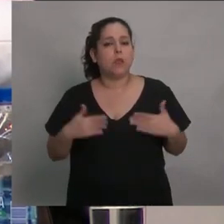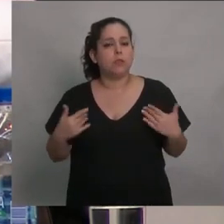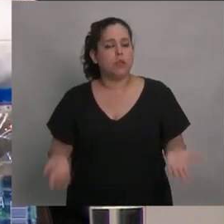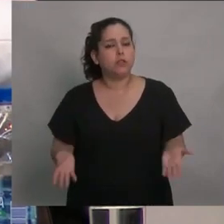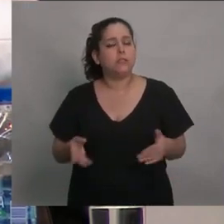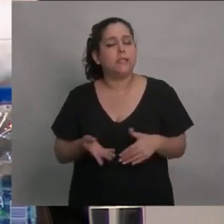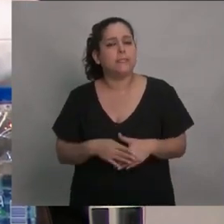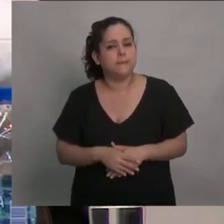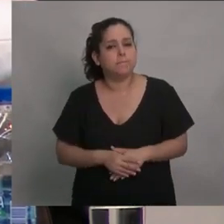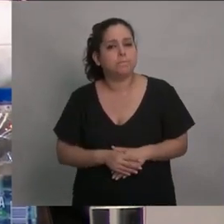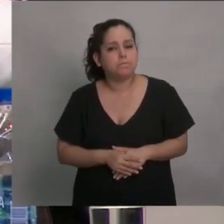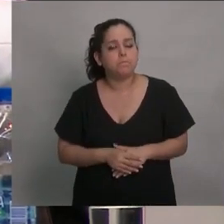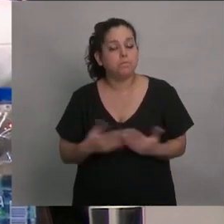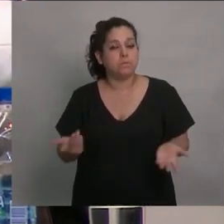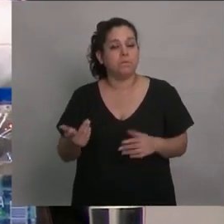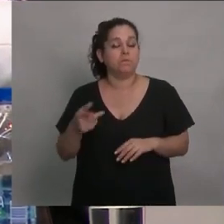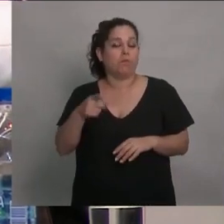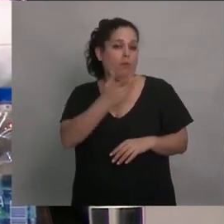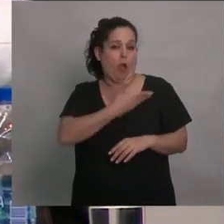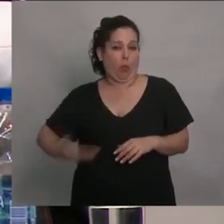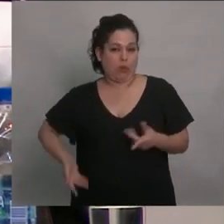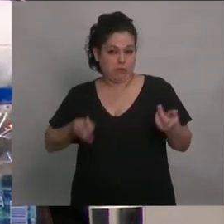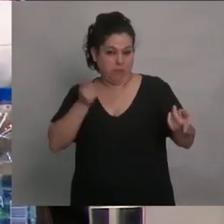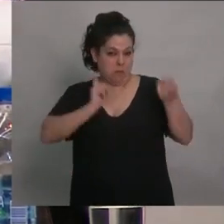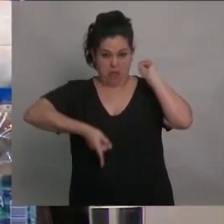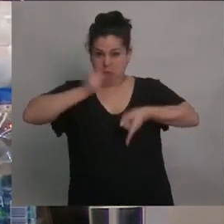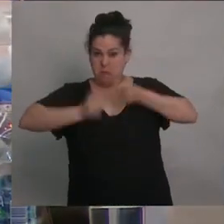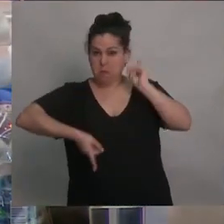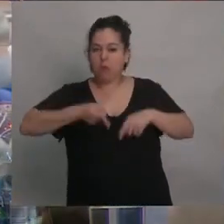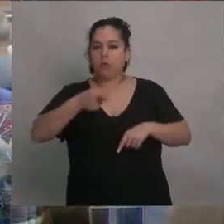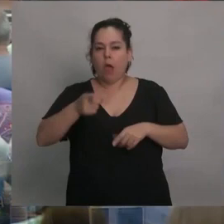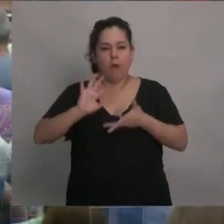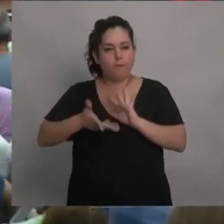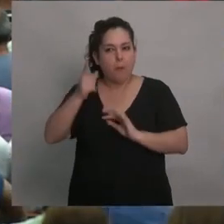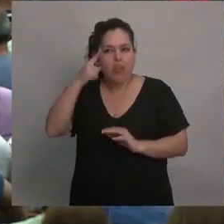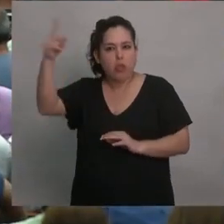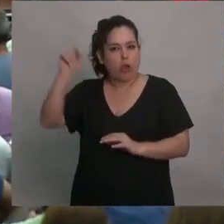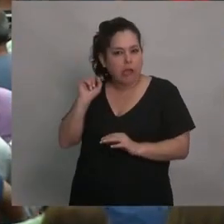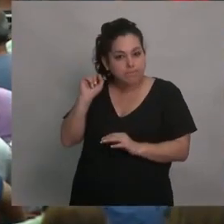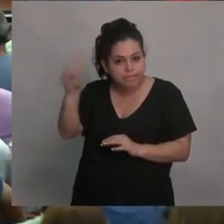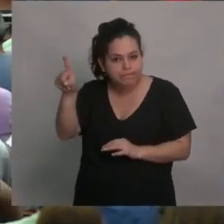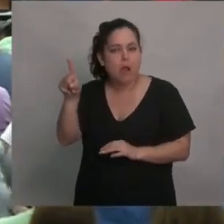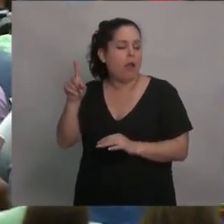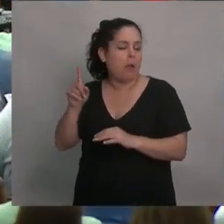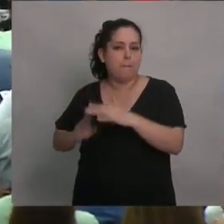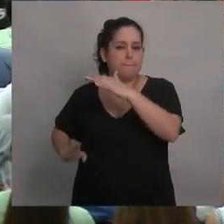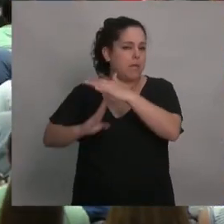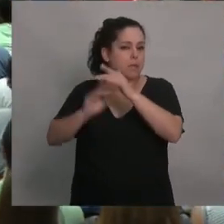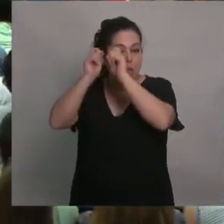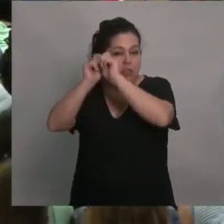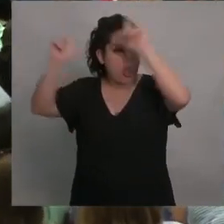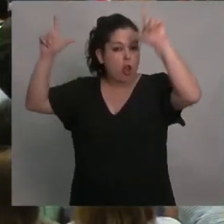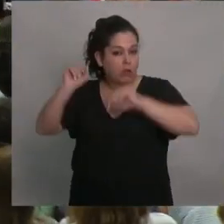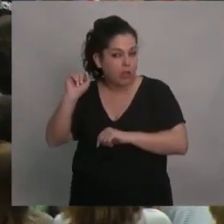entonces, pero el fascismo, el avance del fascismo tiene como uno de sus ejes fundamentales